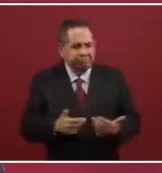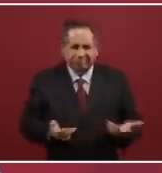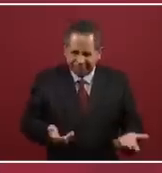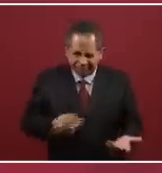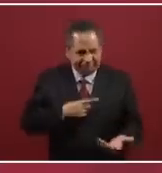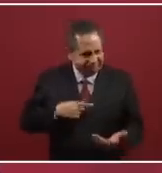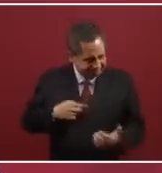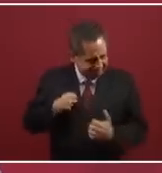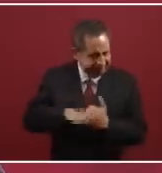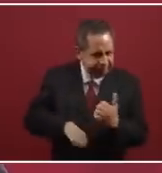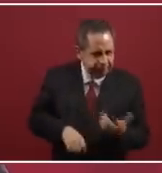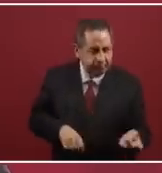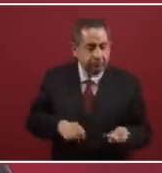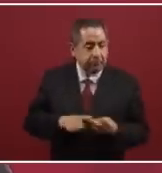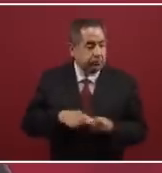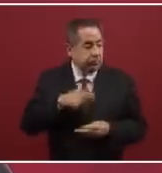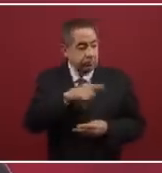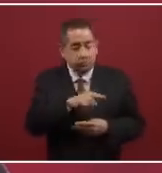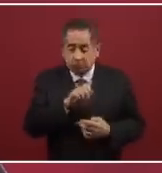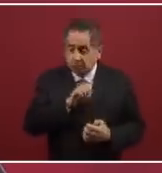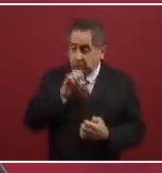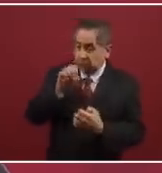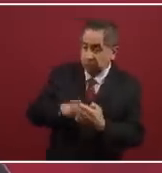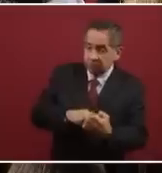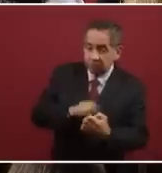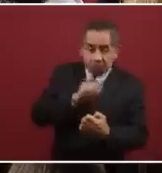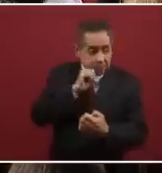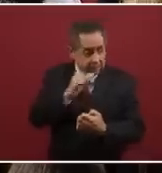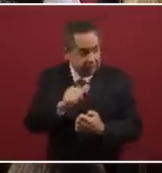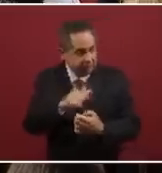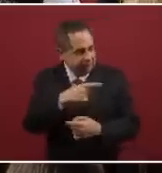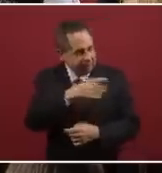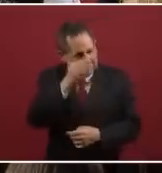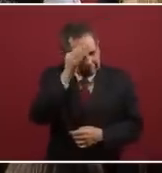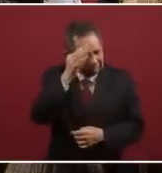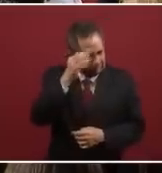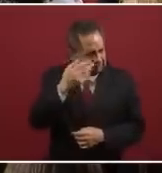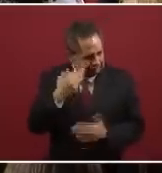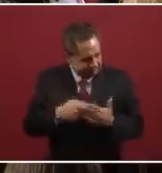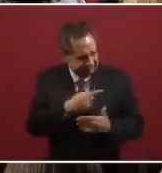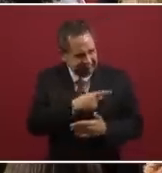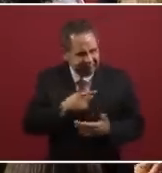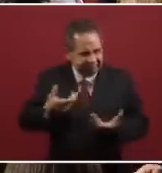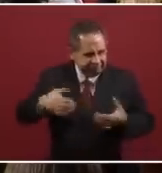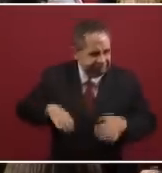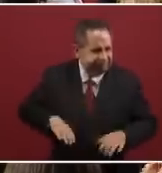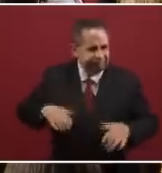que era un tonto el que llegaba a un cargo y no se enriquecía.